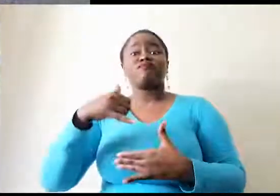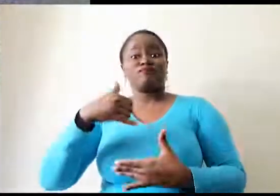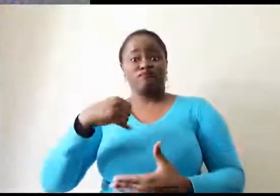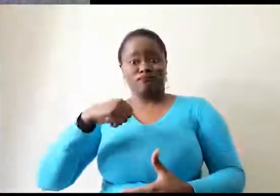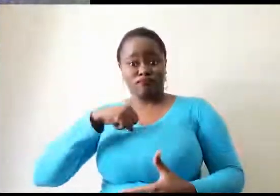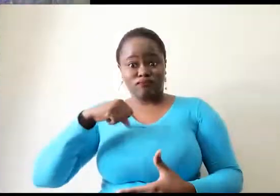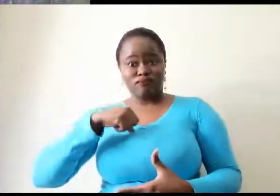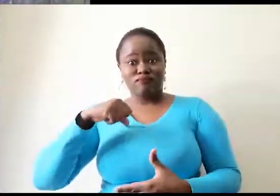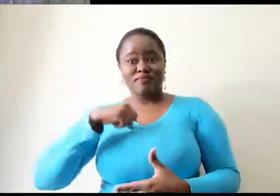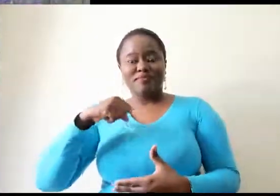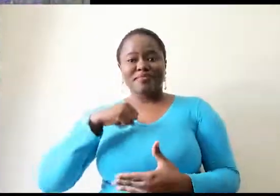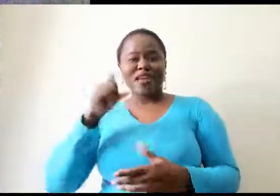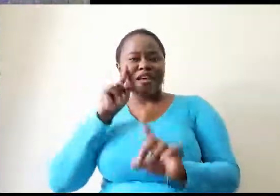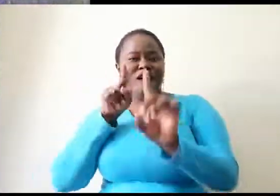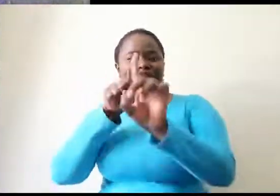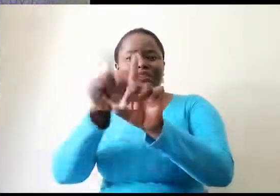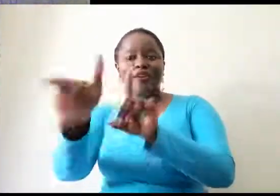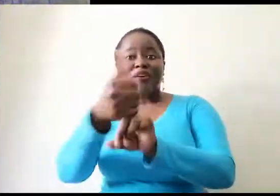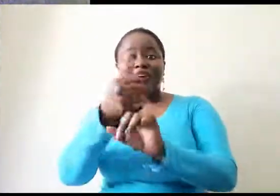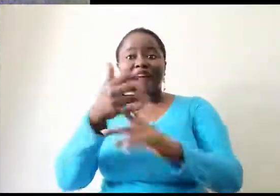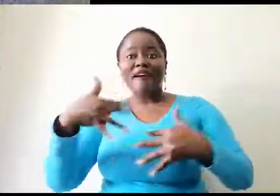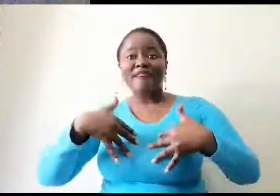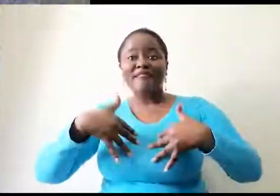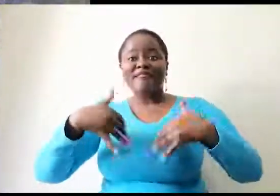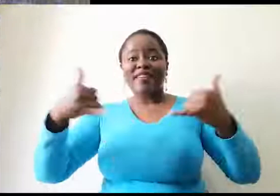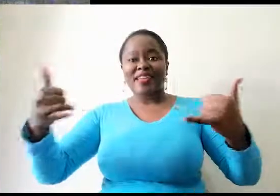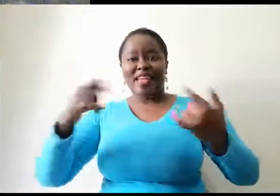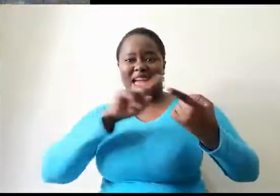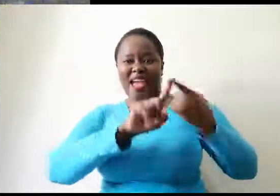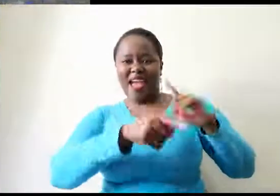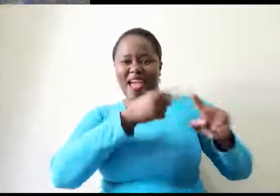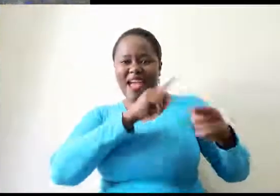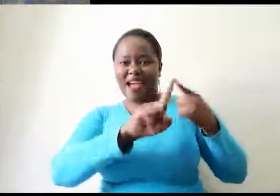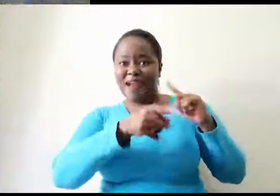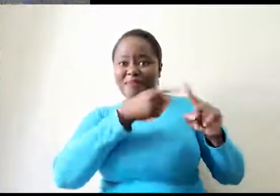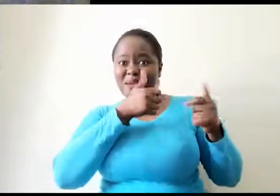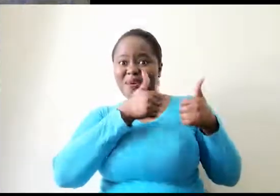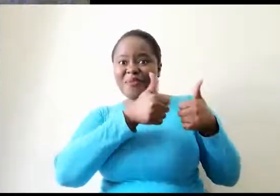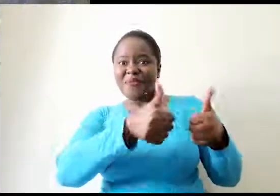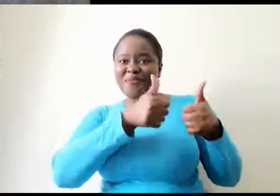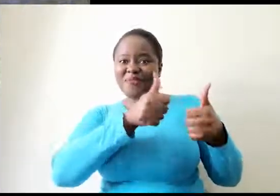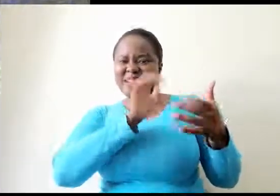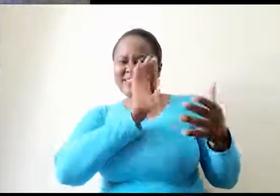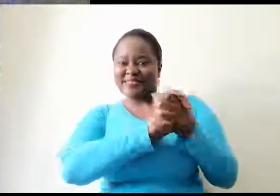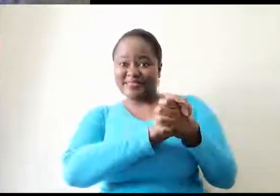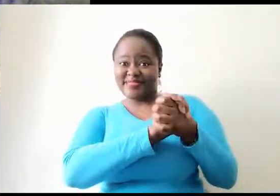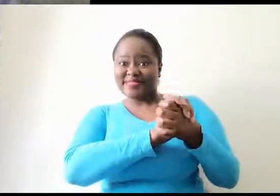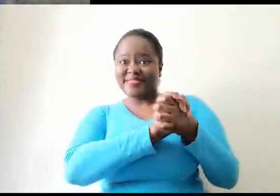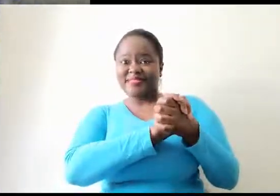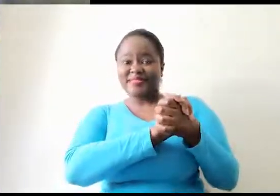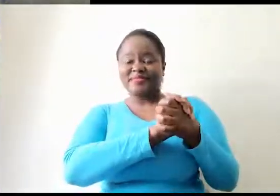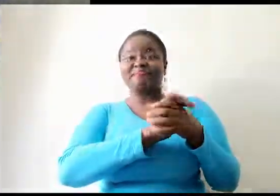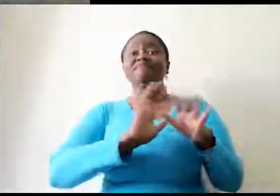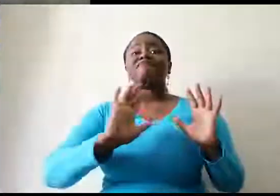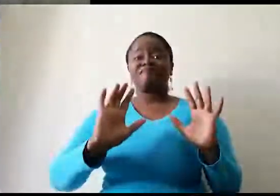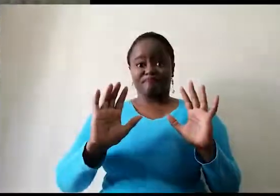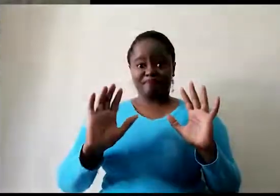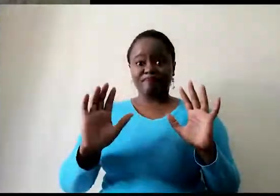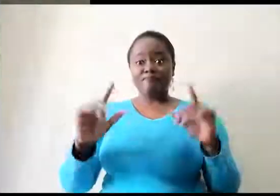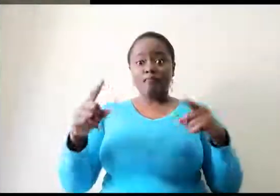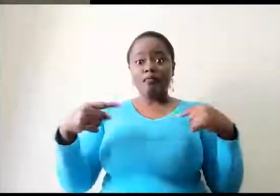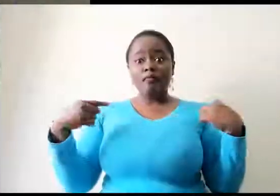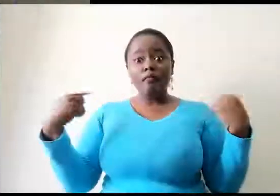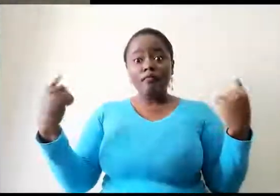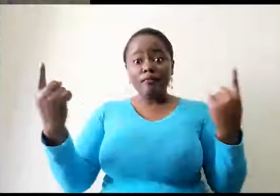muy importante para lograr la felicidad tener buenas amistades. A grandes rasgos, podríamos